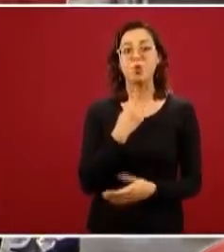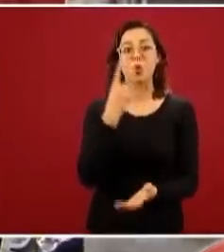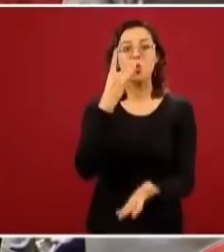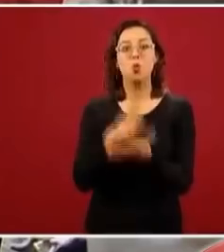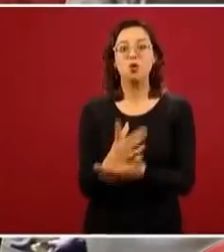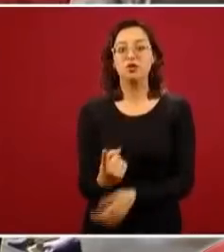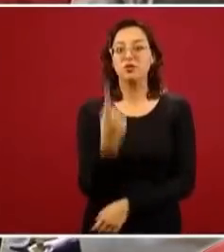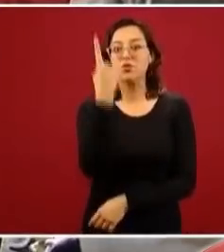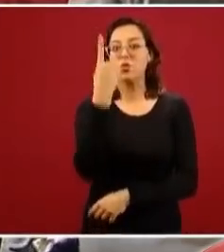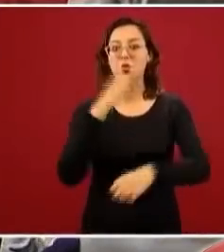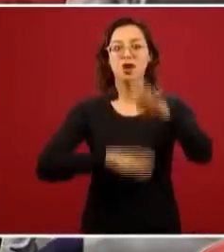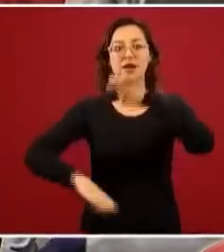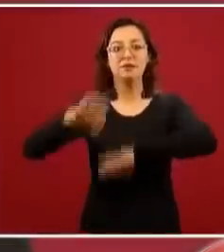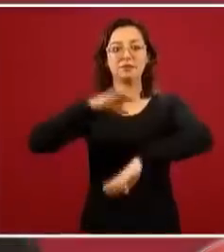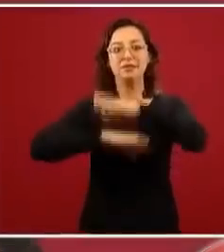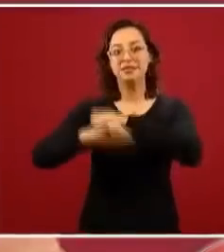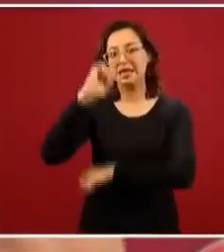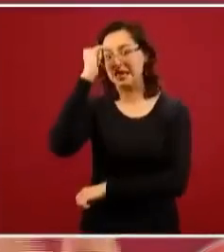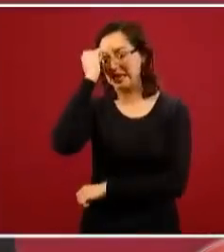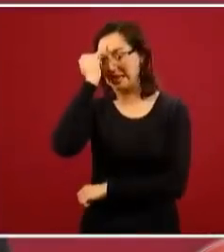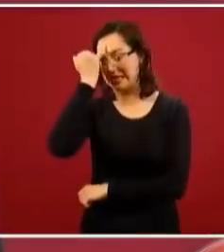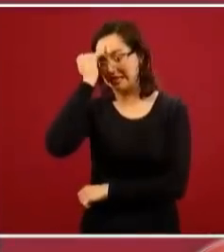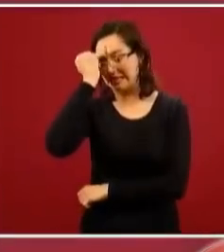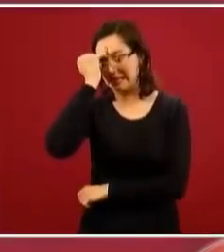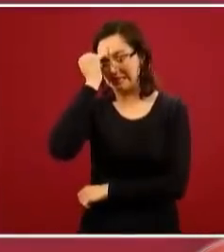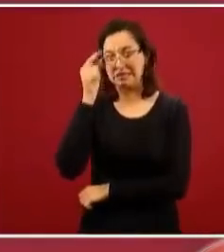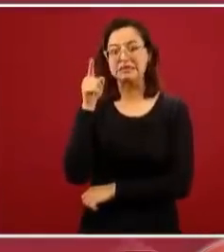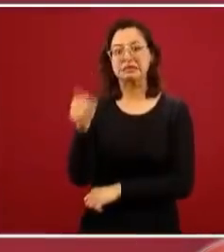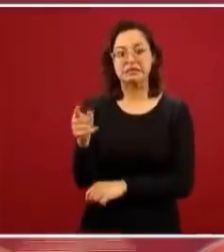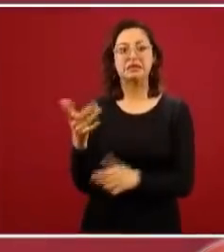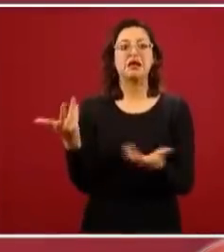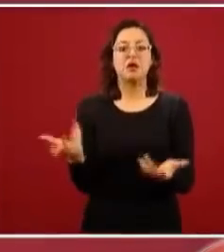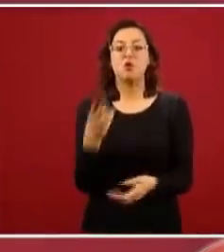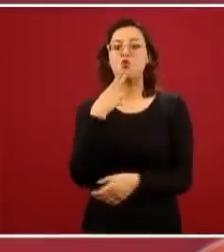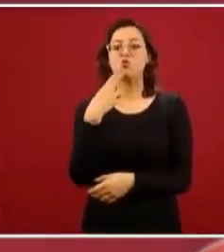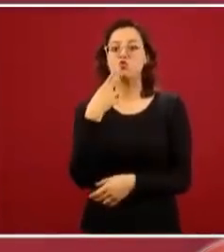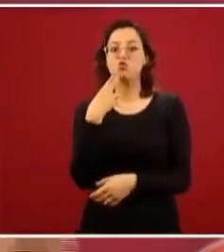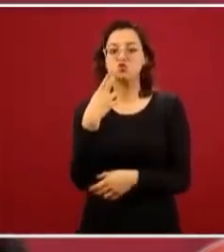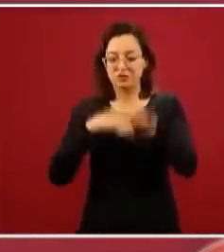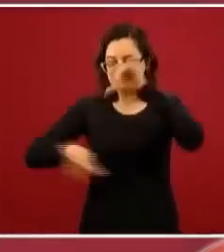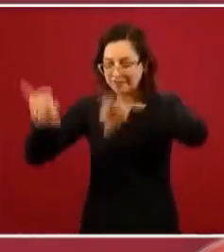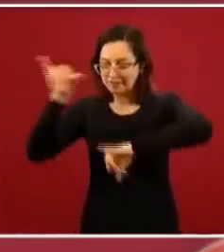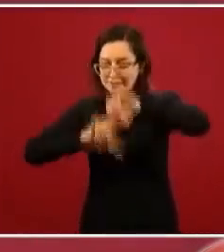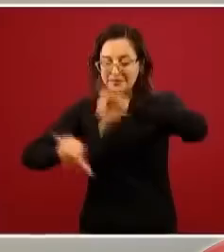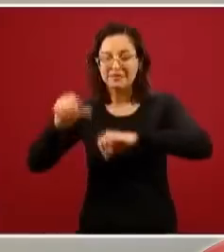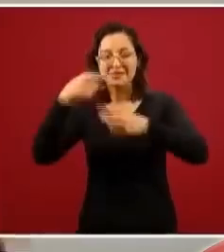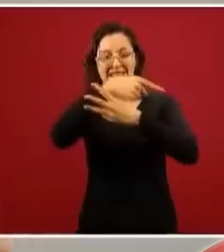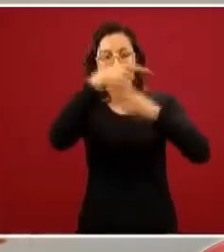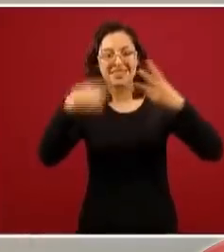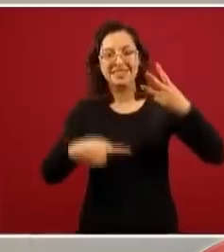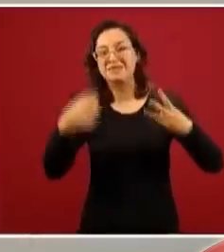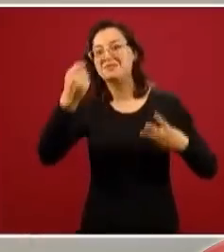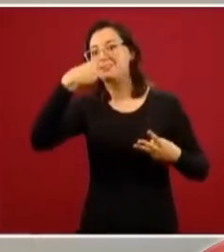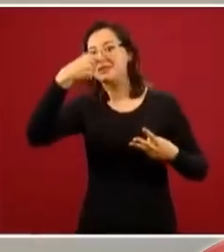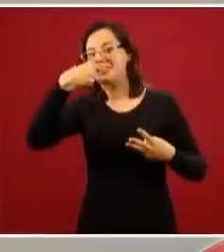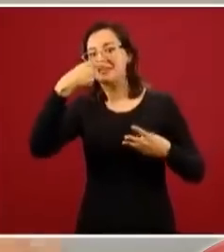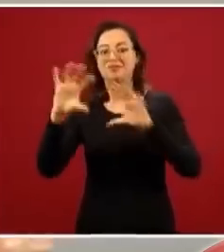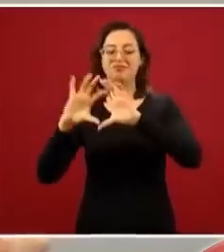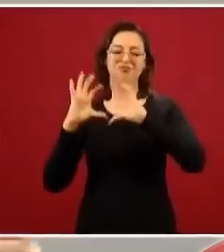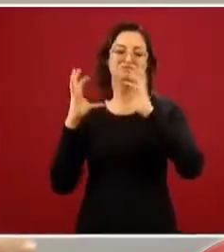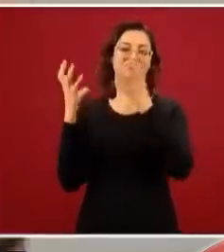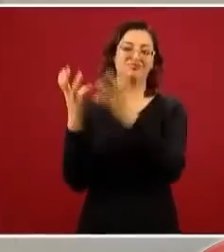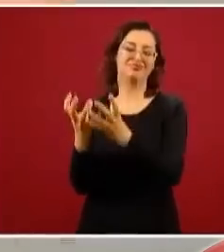está en India y produce los componentes activos para el mundo entero. En particular, los más afectados fueron estos